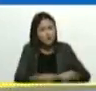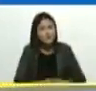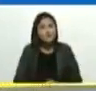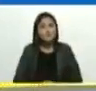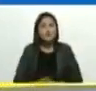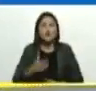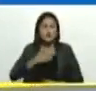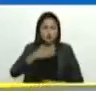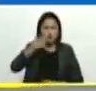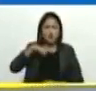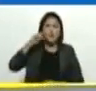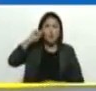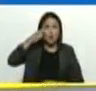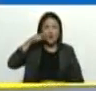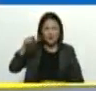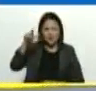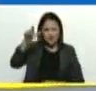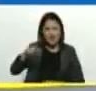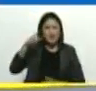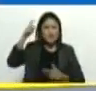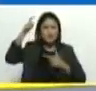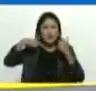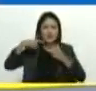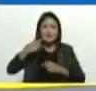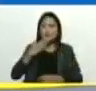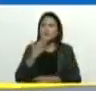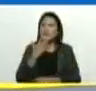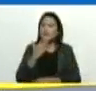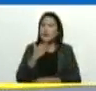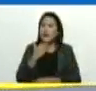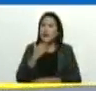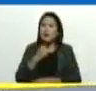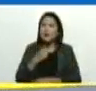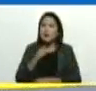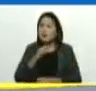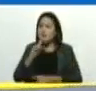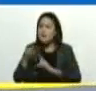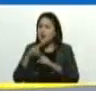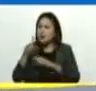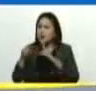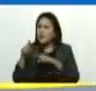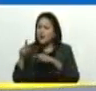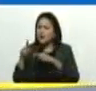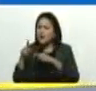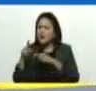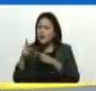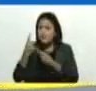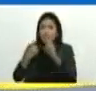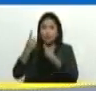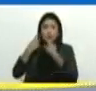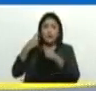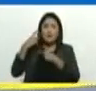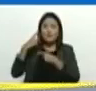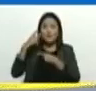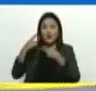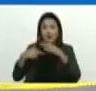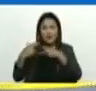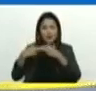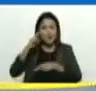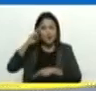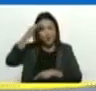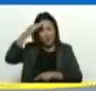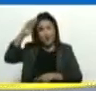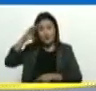Recuerdo que Chávez nos preguntaba por la gesta revolucionaria cubana. Había leído